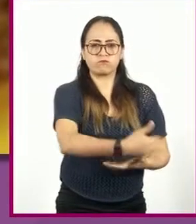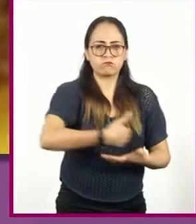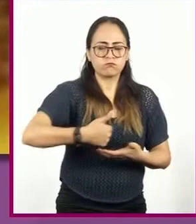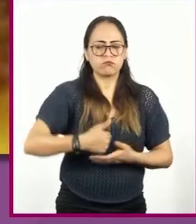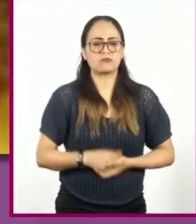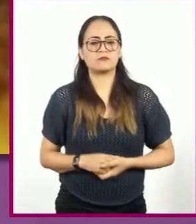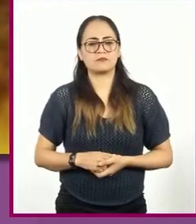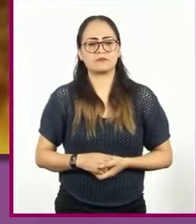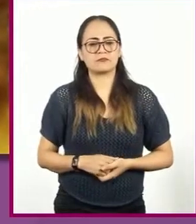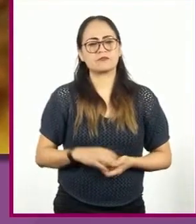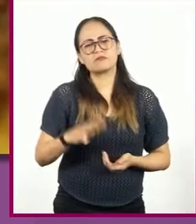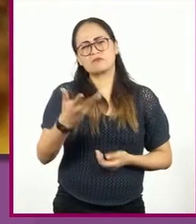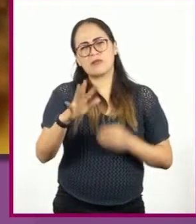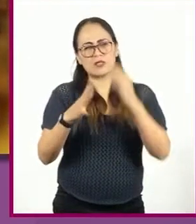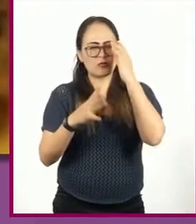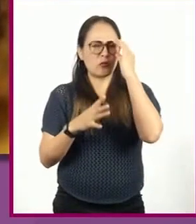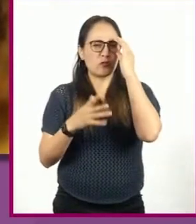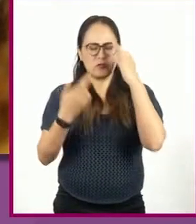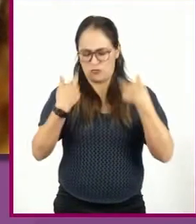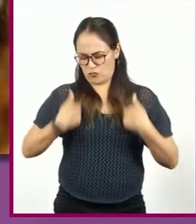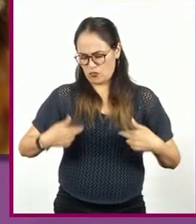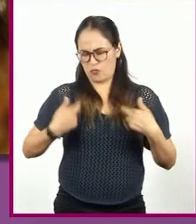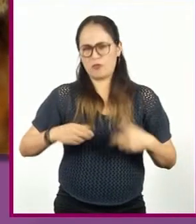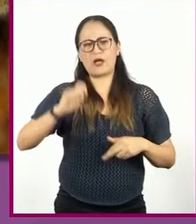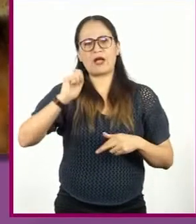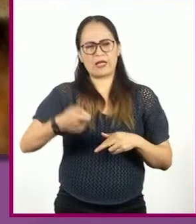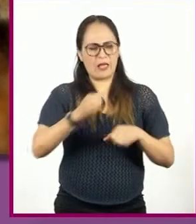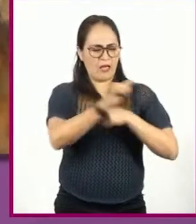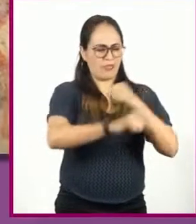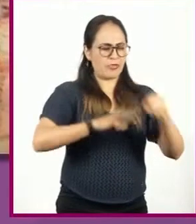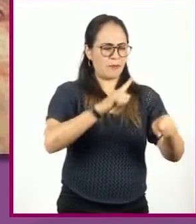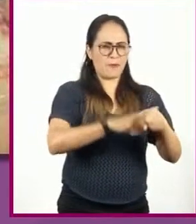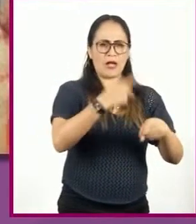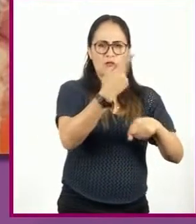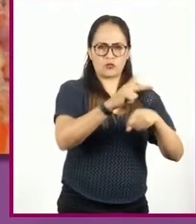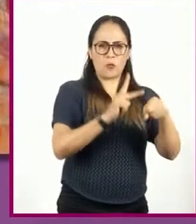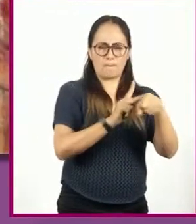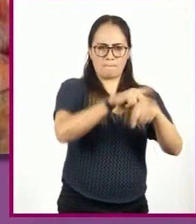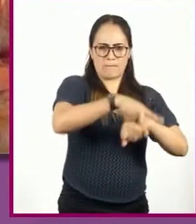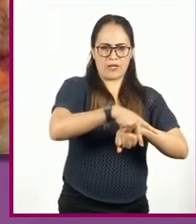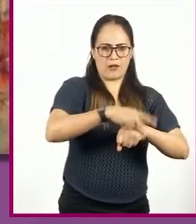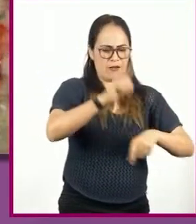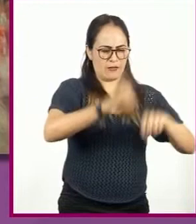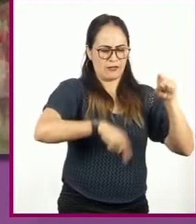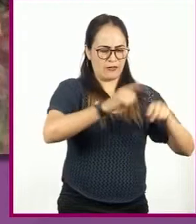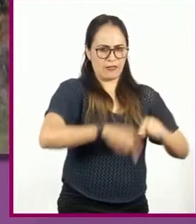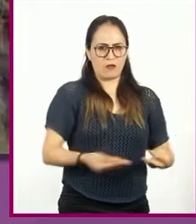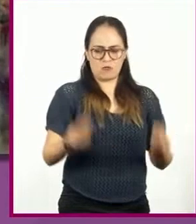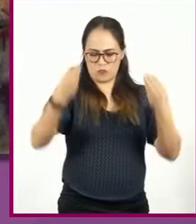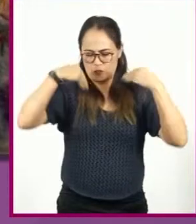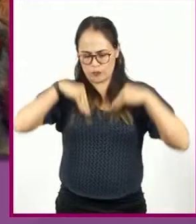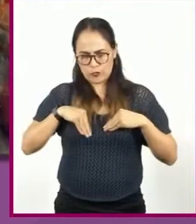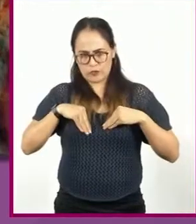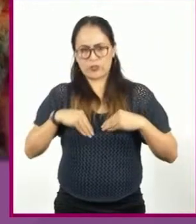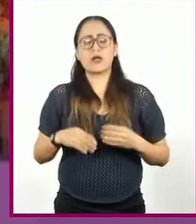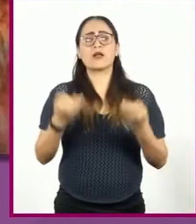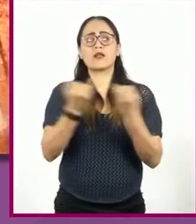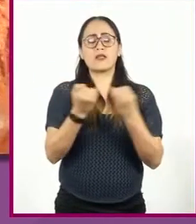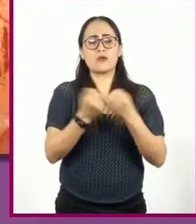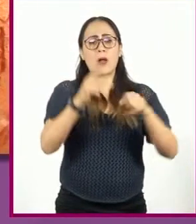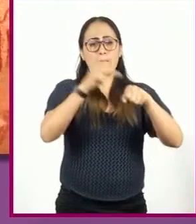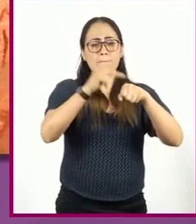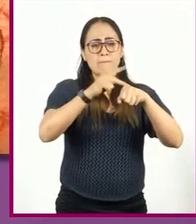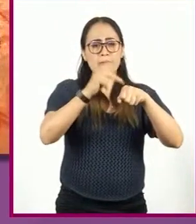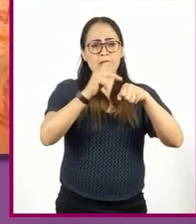tiempo, los pobladores vestían con pieles de animales. También dibujaron en cuevas algunas escenas